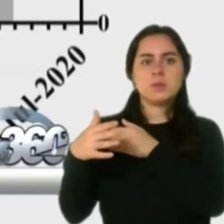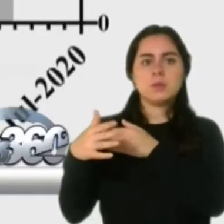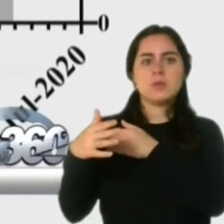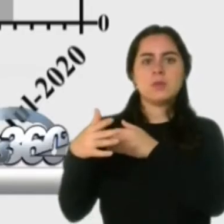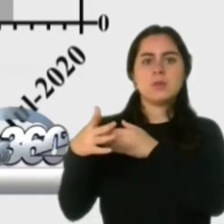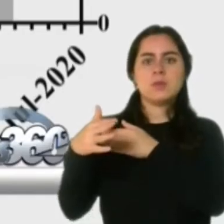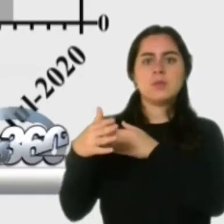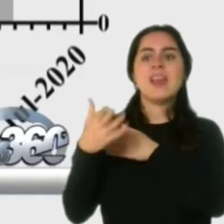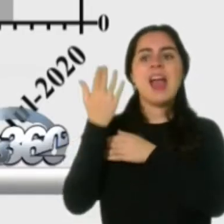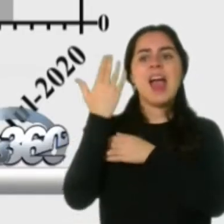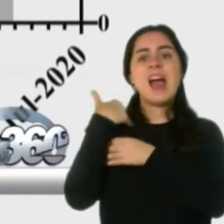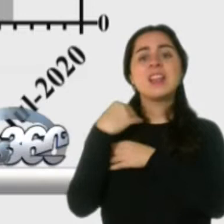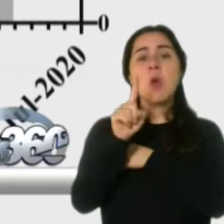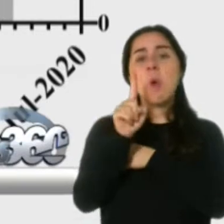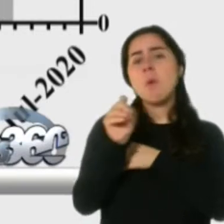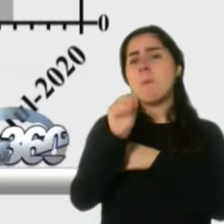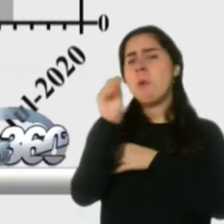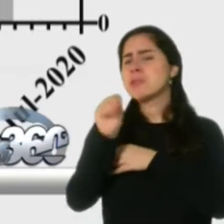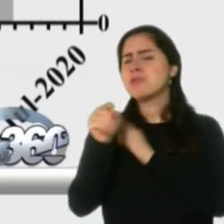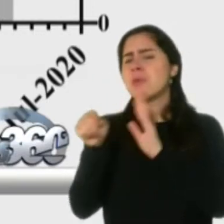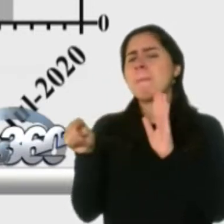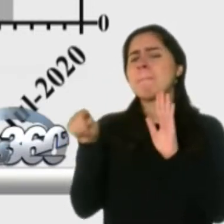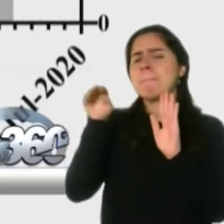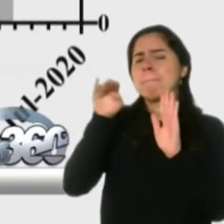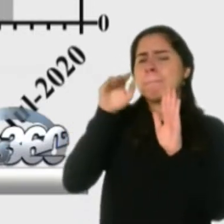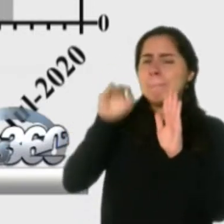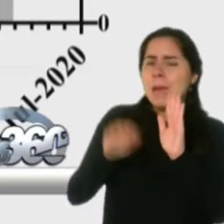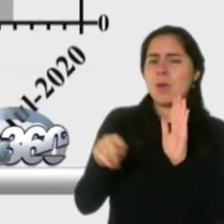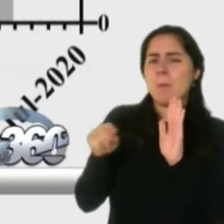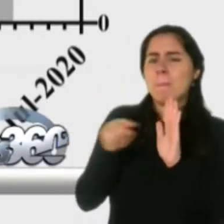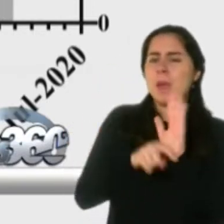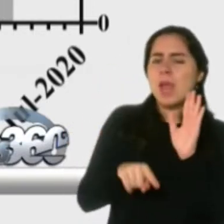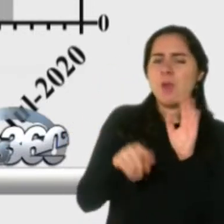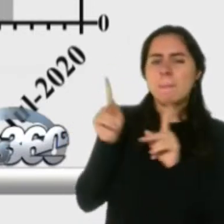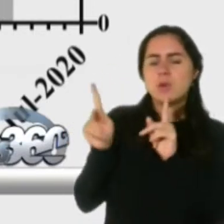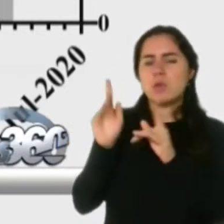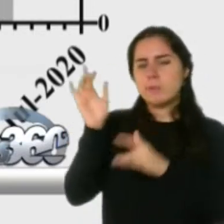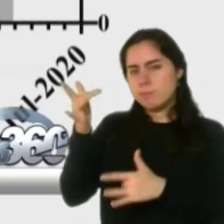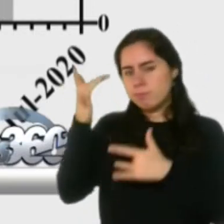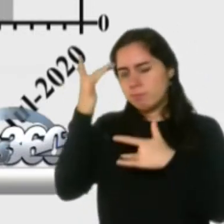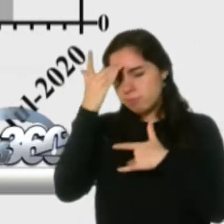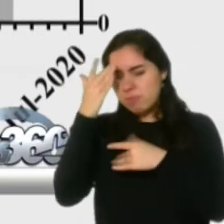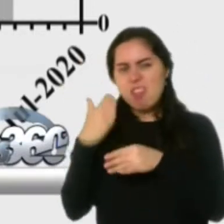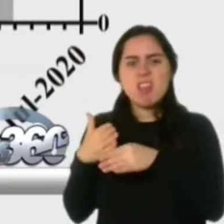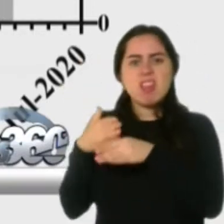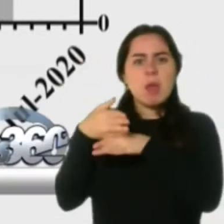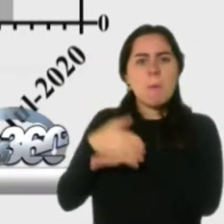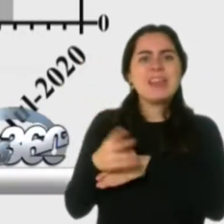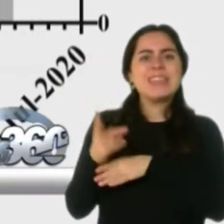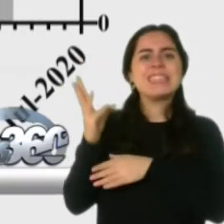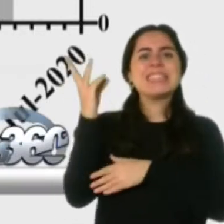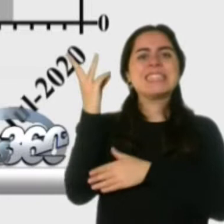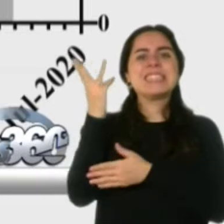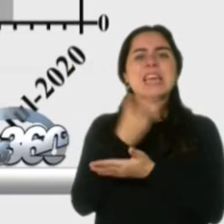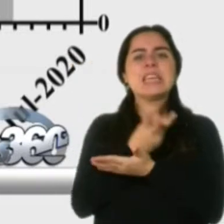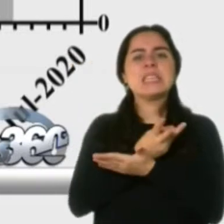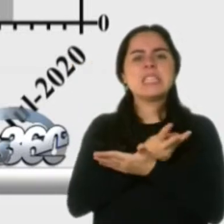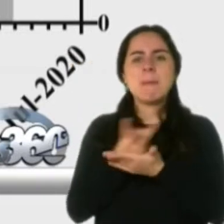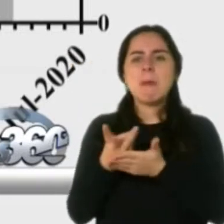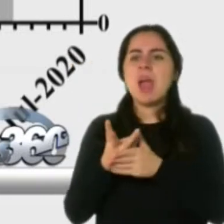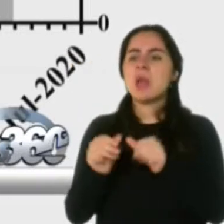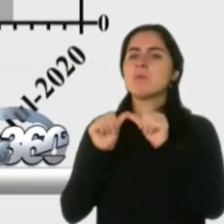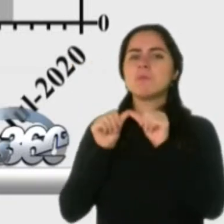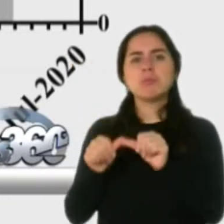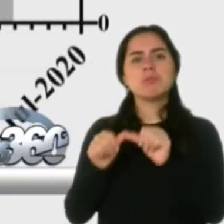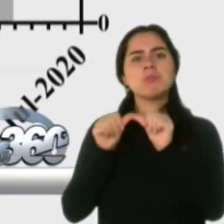de un 1%. Luego de eso tuvimos 6 semanas que teníamos menos de un